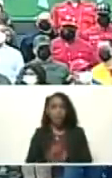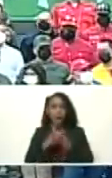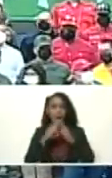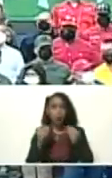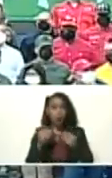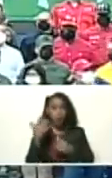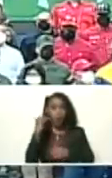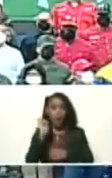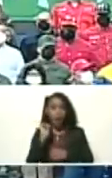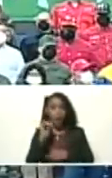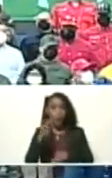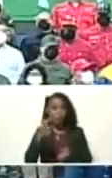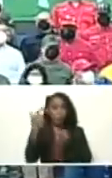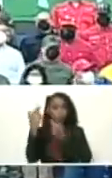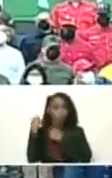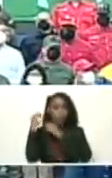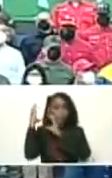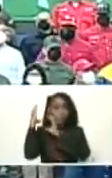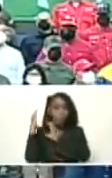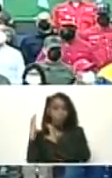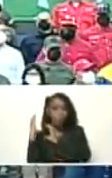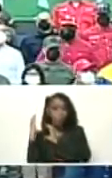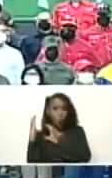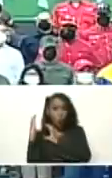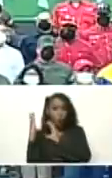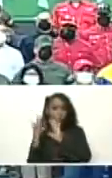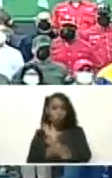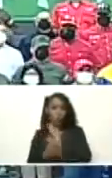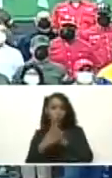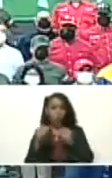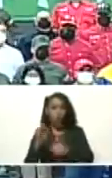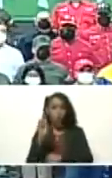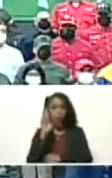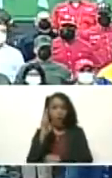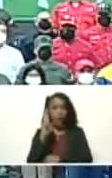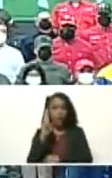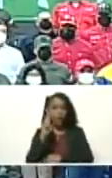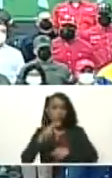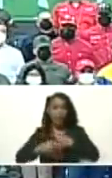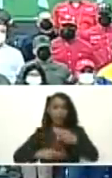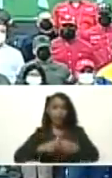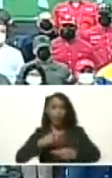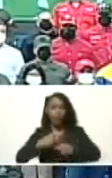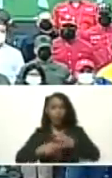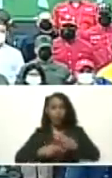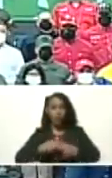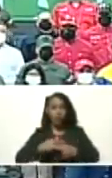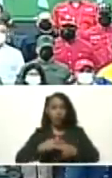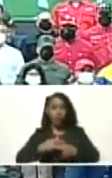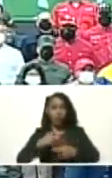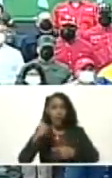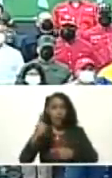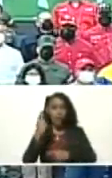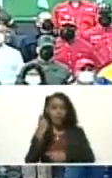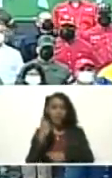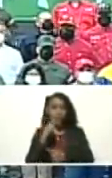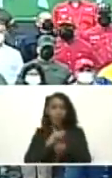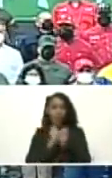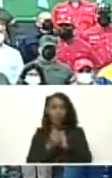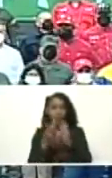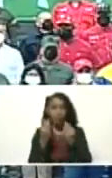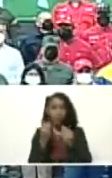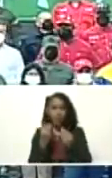los que tenemos responsabilidades, sobre todo la R de revolucionar. Hace falta cambiar